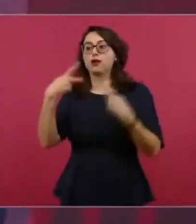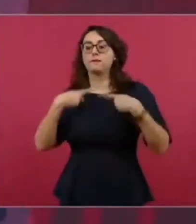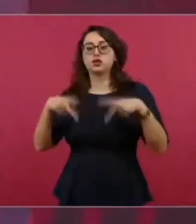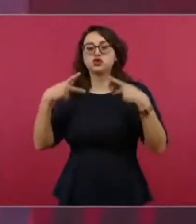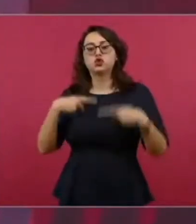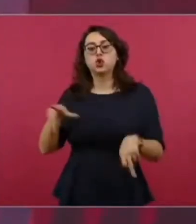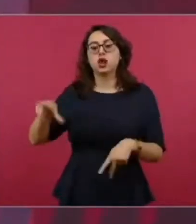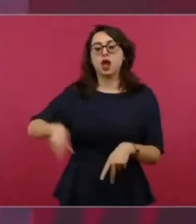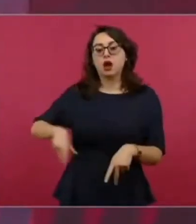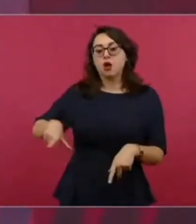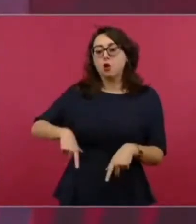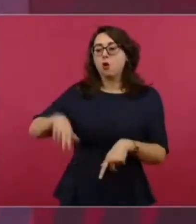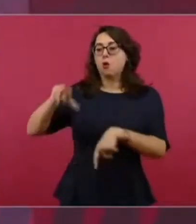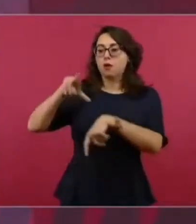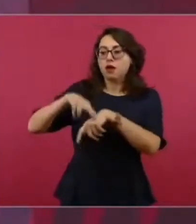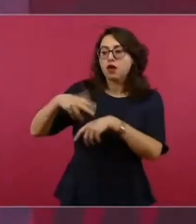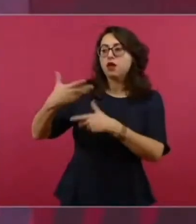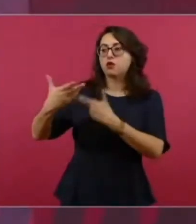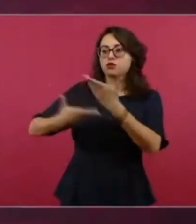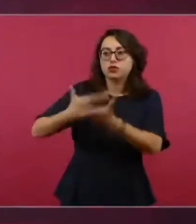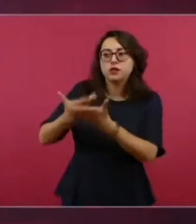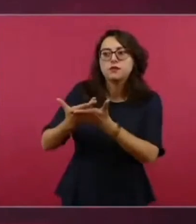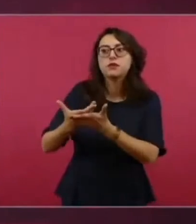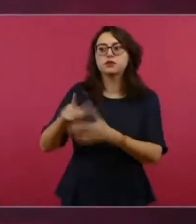el dinero incluso